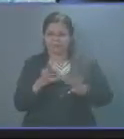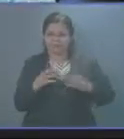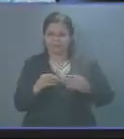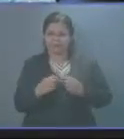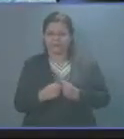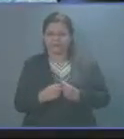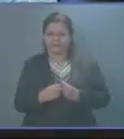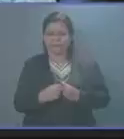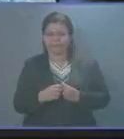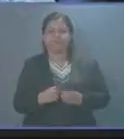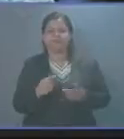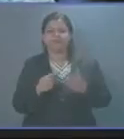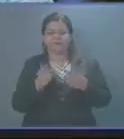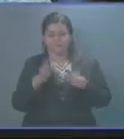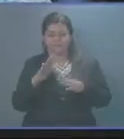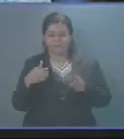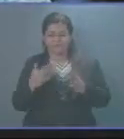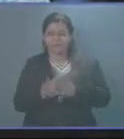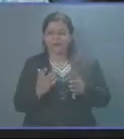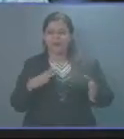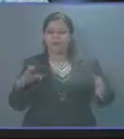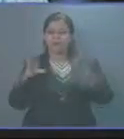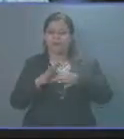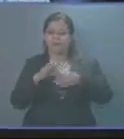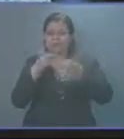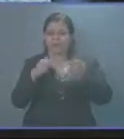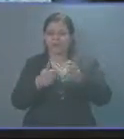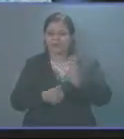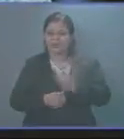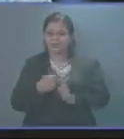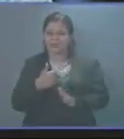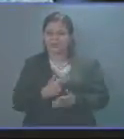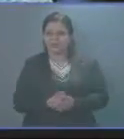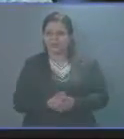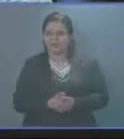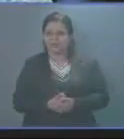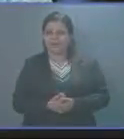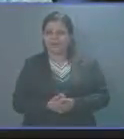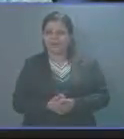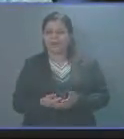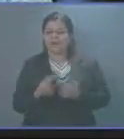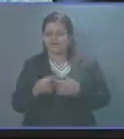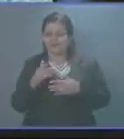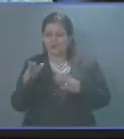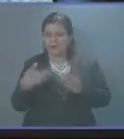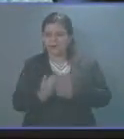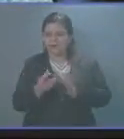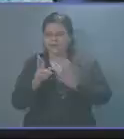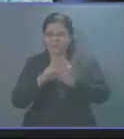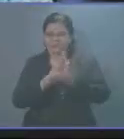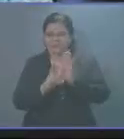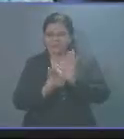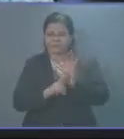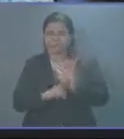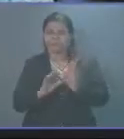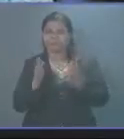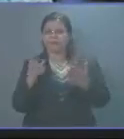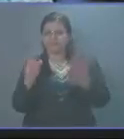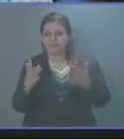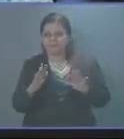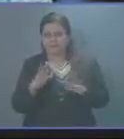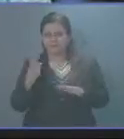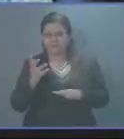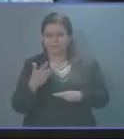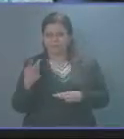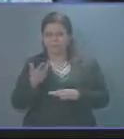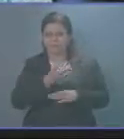su periodo como embajador de la República Francesa y cumple todos los requisitos para ser digno,